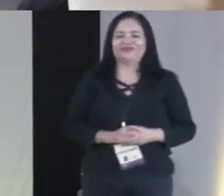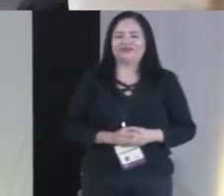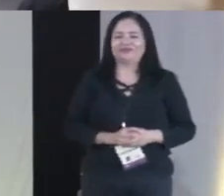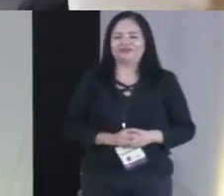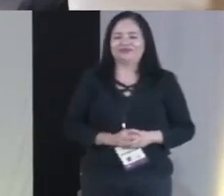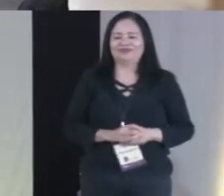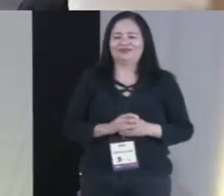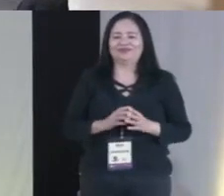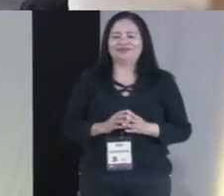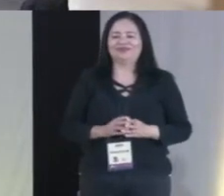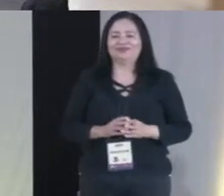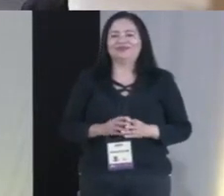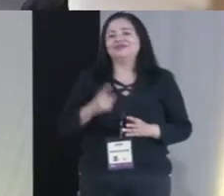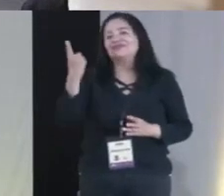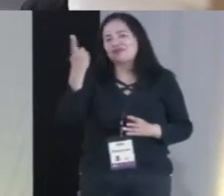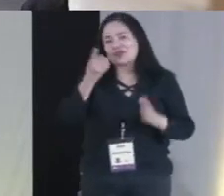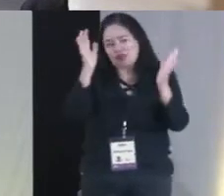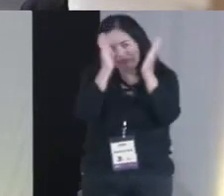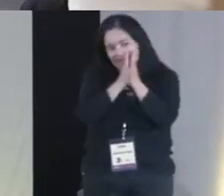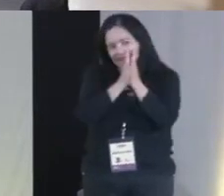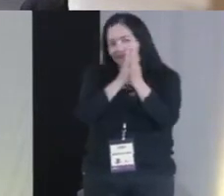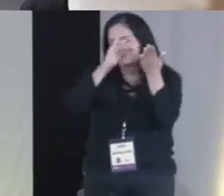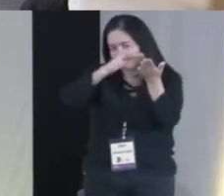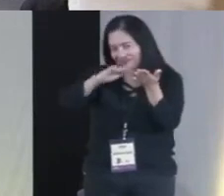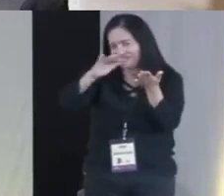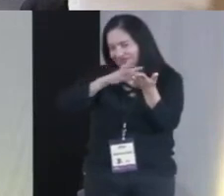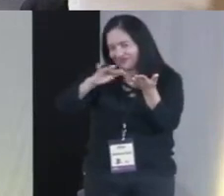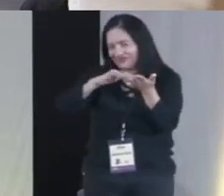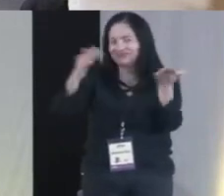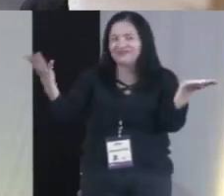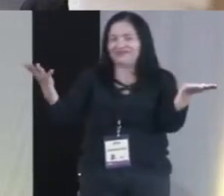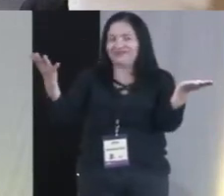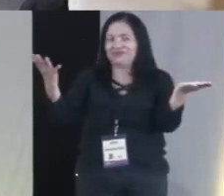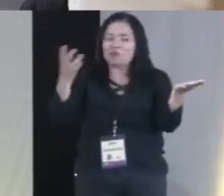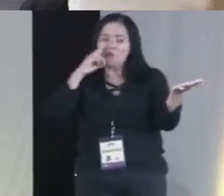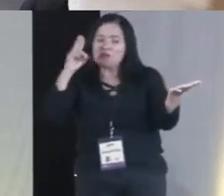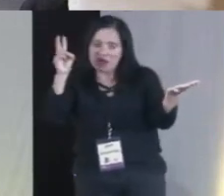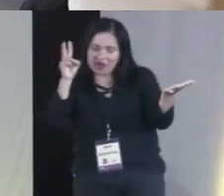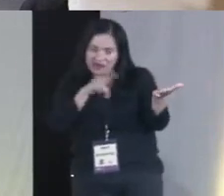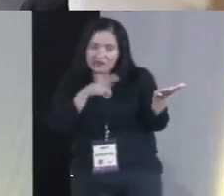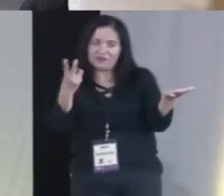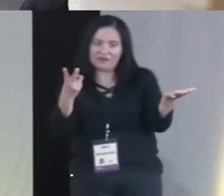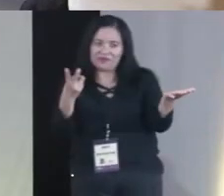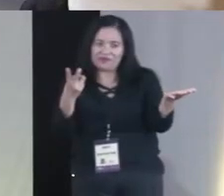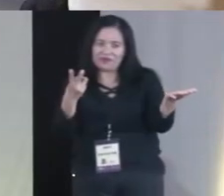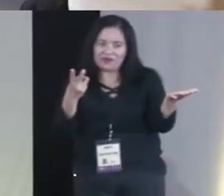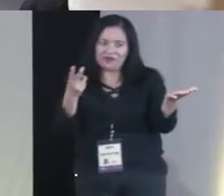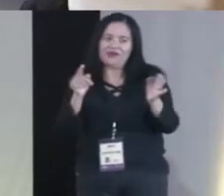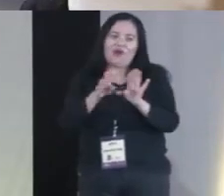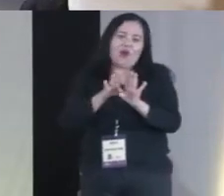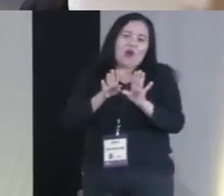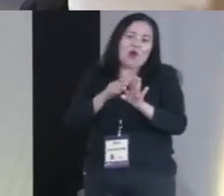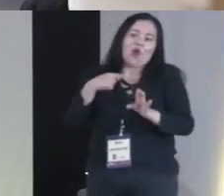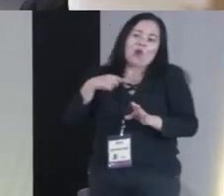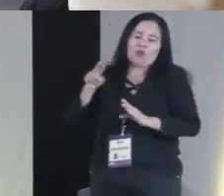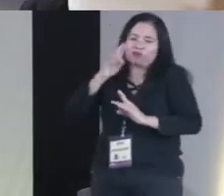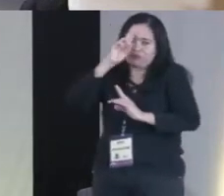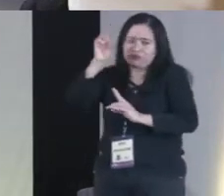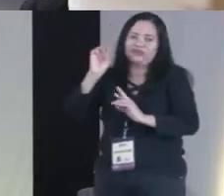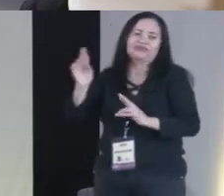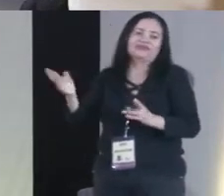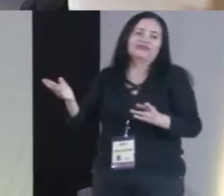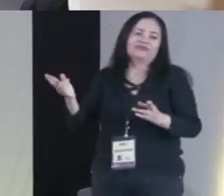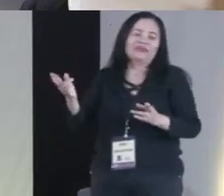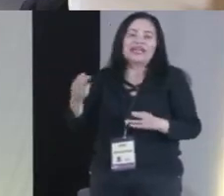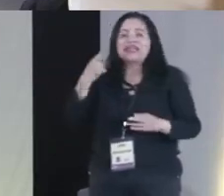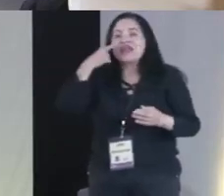Y hay que pedirles a los de Vox que lo lean, para que vean qué tanto estimamos al conquistador. Y